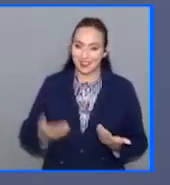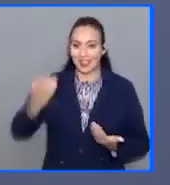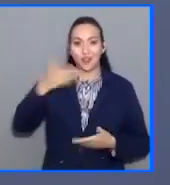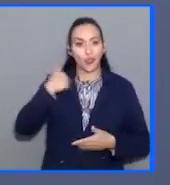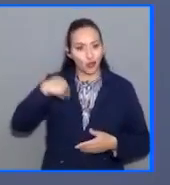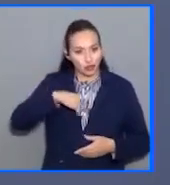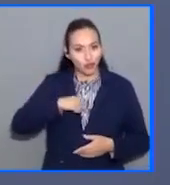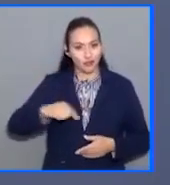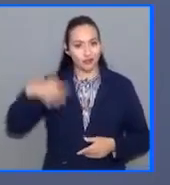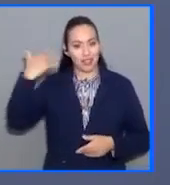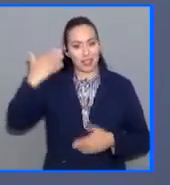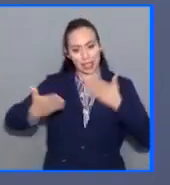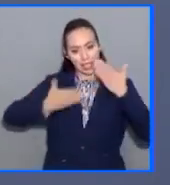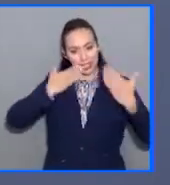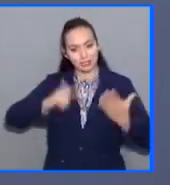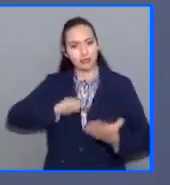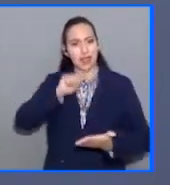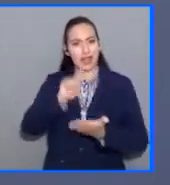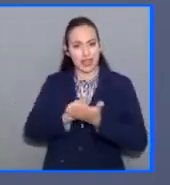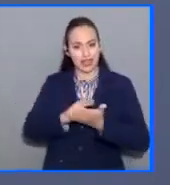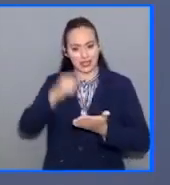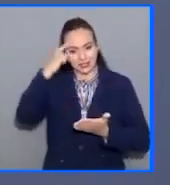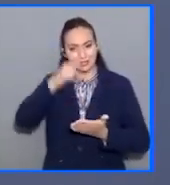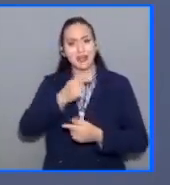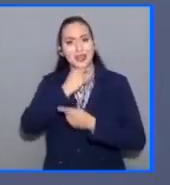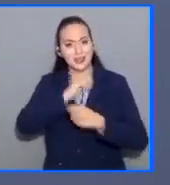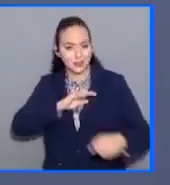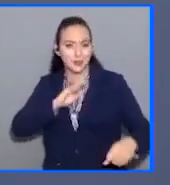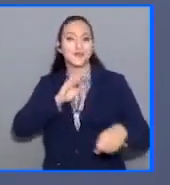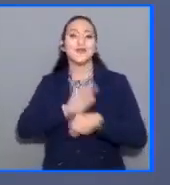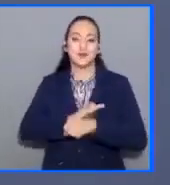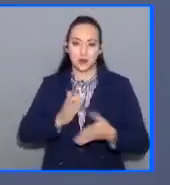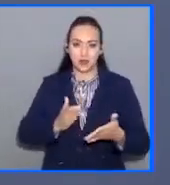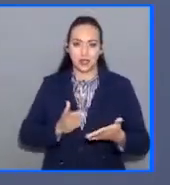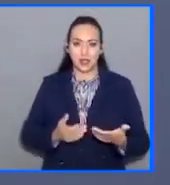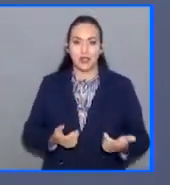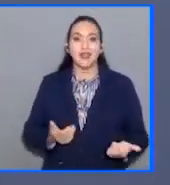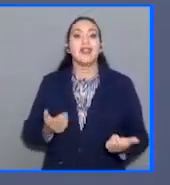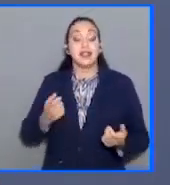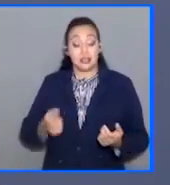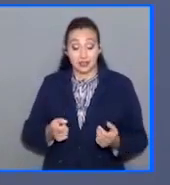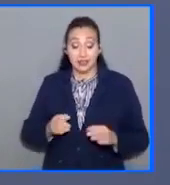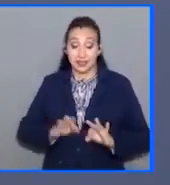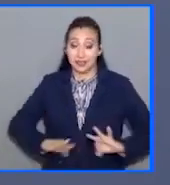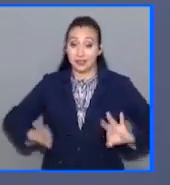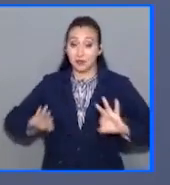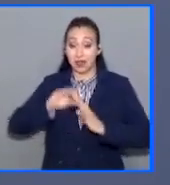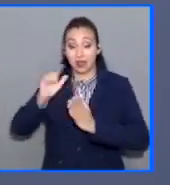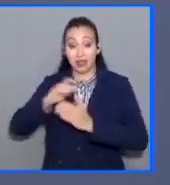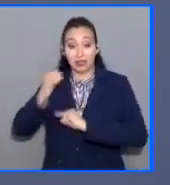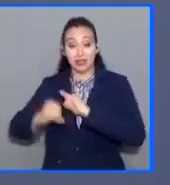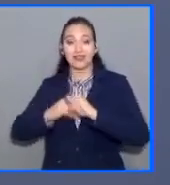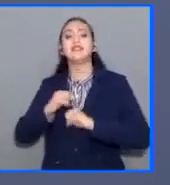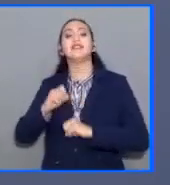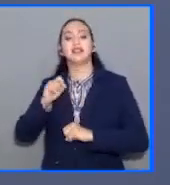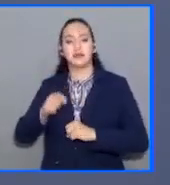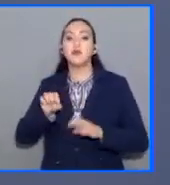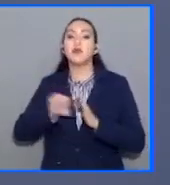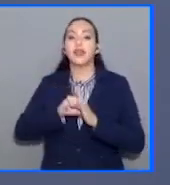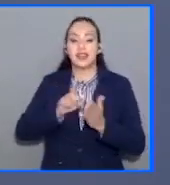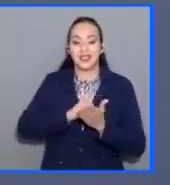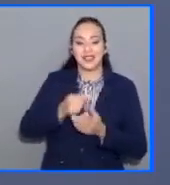estándares, utilizar estos cuadernillos de la jurisprudencia interamericana, pero también los que tienen en relación con derechos de niñas, niños y adolescentes